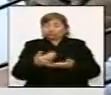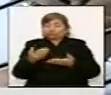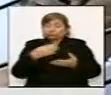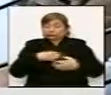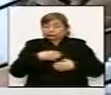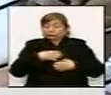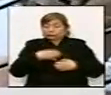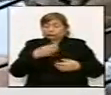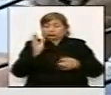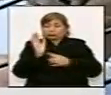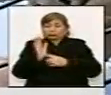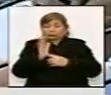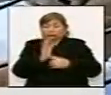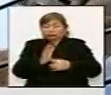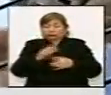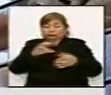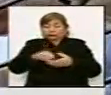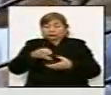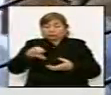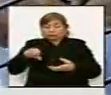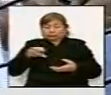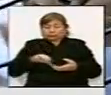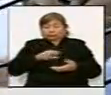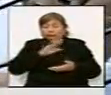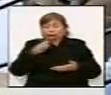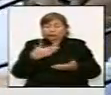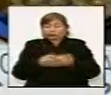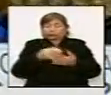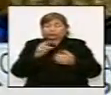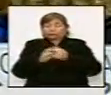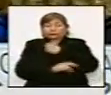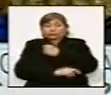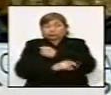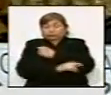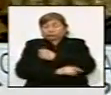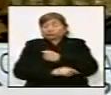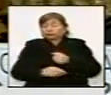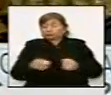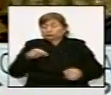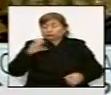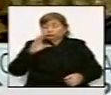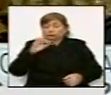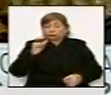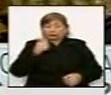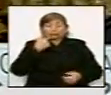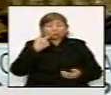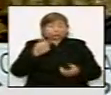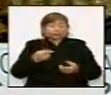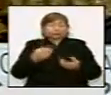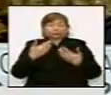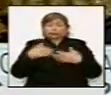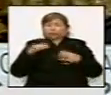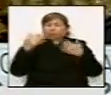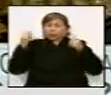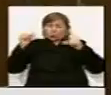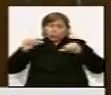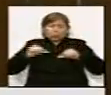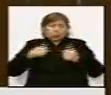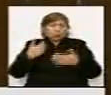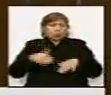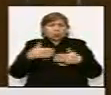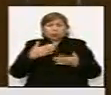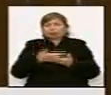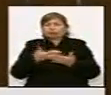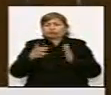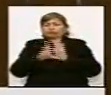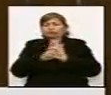de los representantes de los centros poblados de todo el país, Ponce Villarreal sostuvo que ese sector se ha perjudicado con la publicación